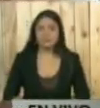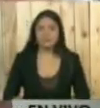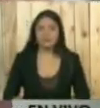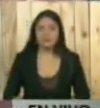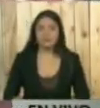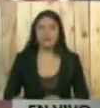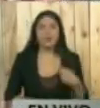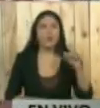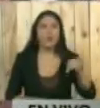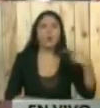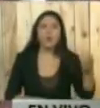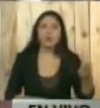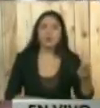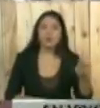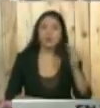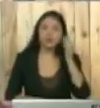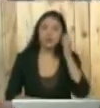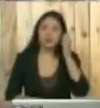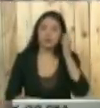Yaquera.